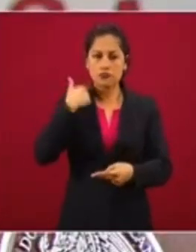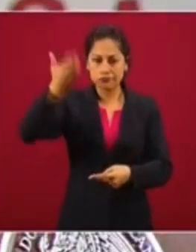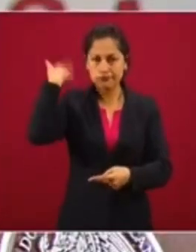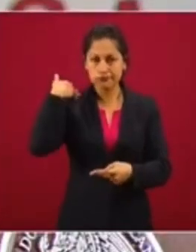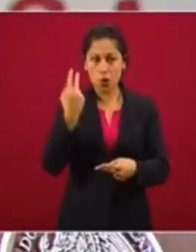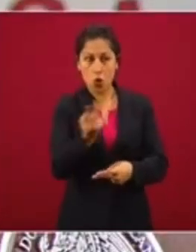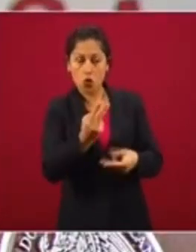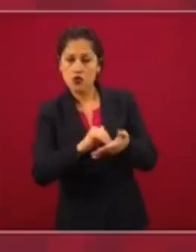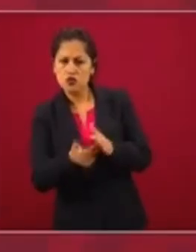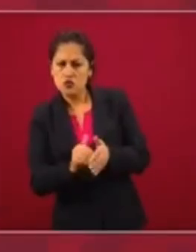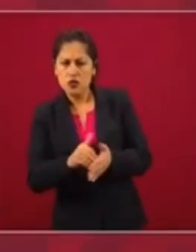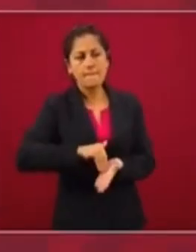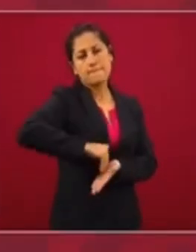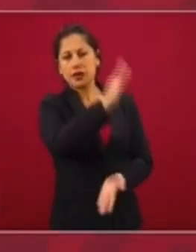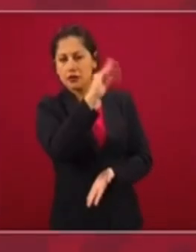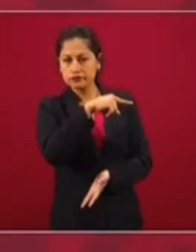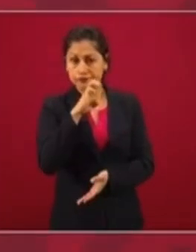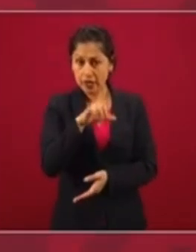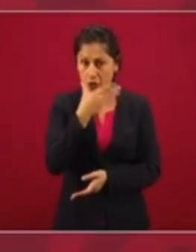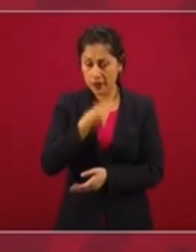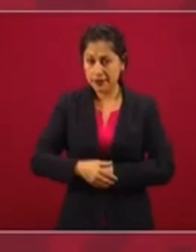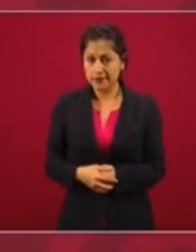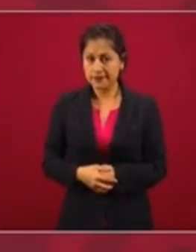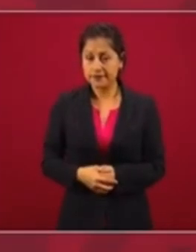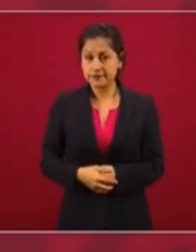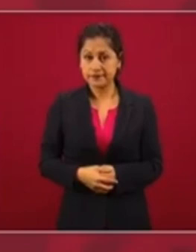expulsaron del país.